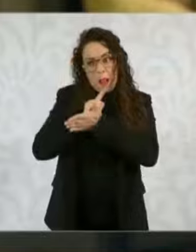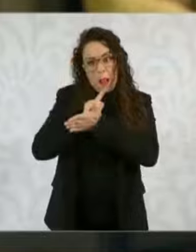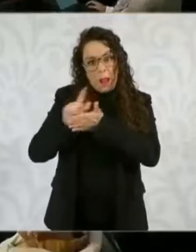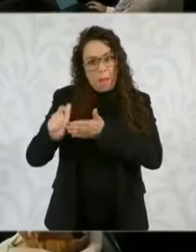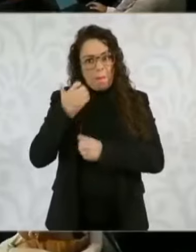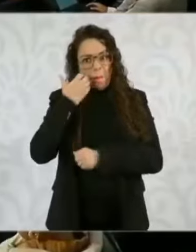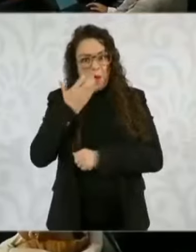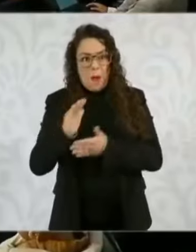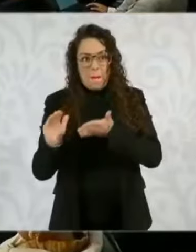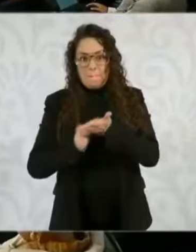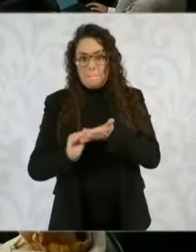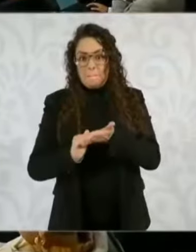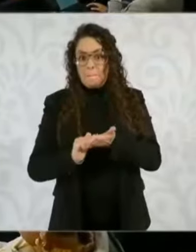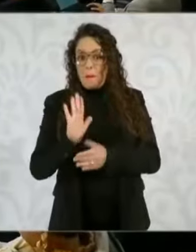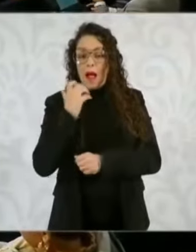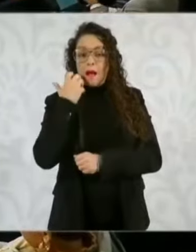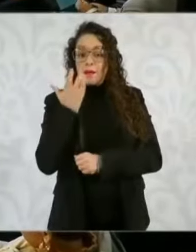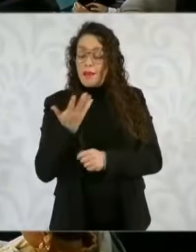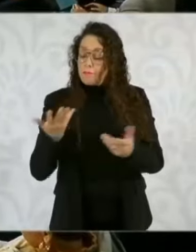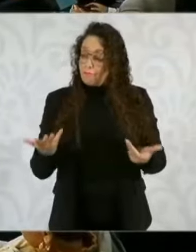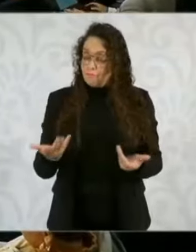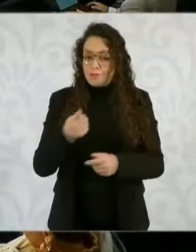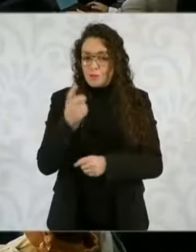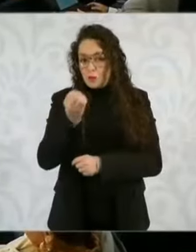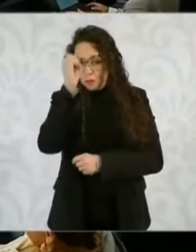tema. Sí, ahora vamos a…